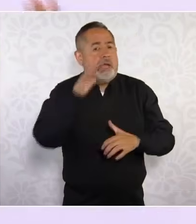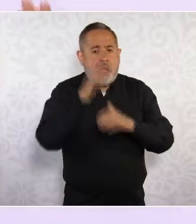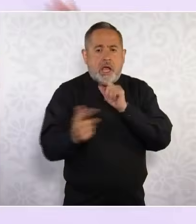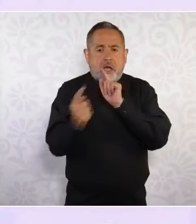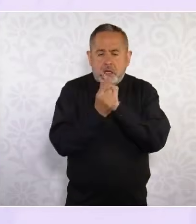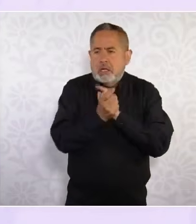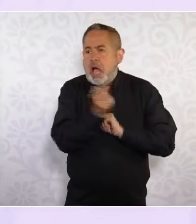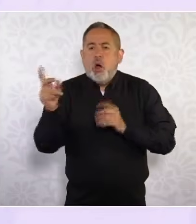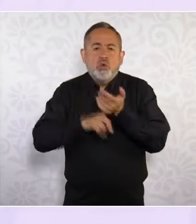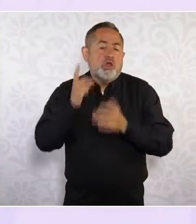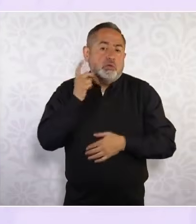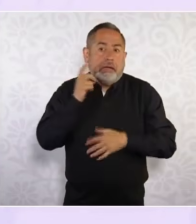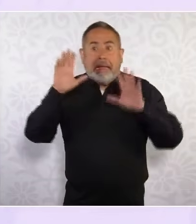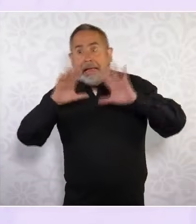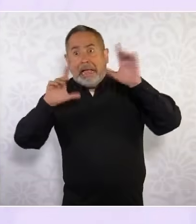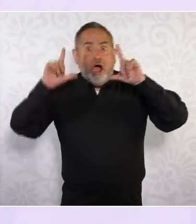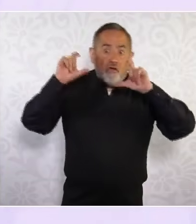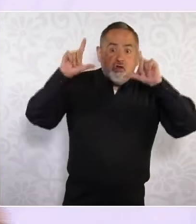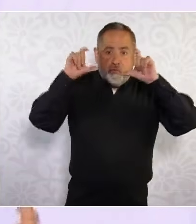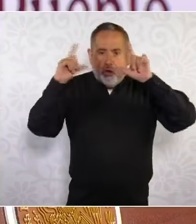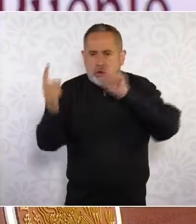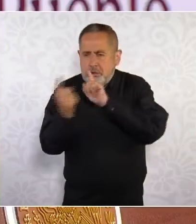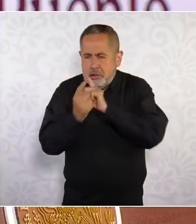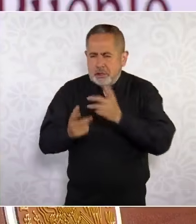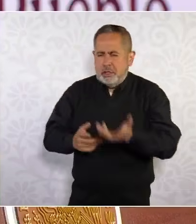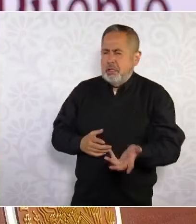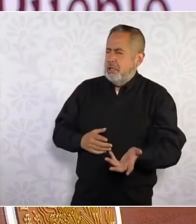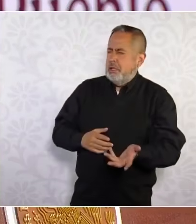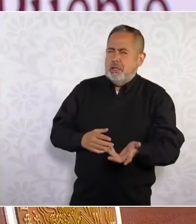foto, foto, foto. Entonces, como que me parecía